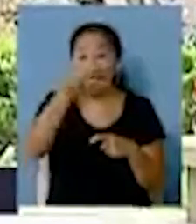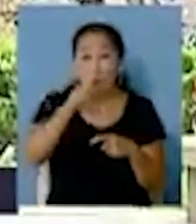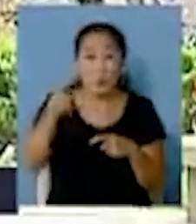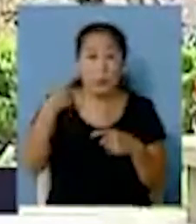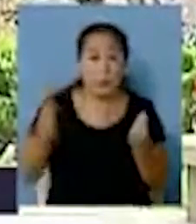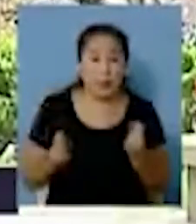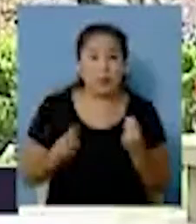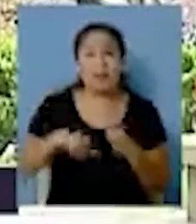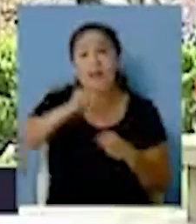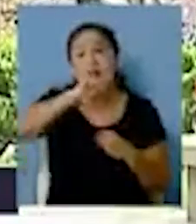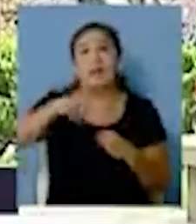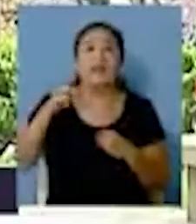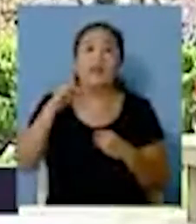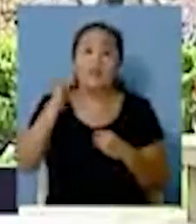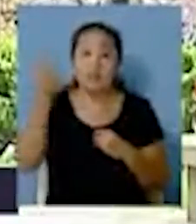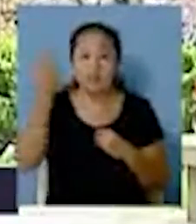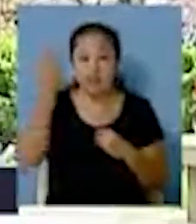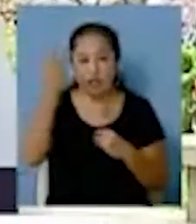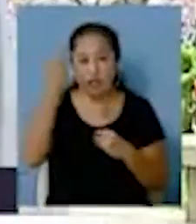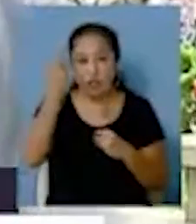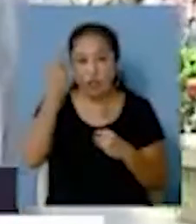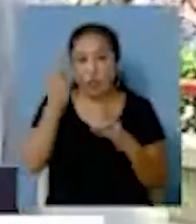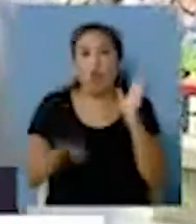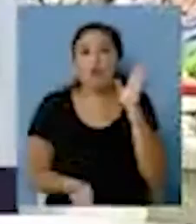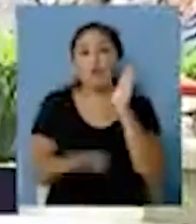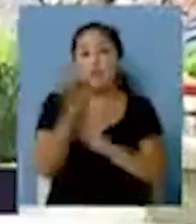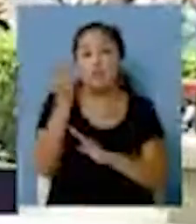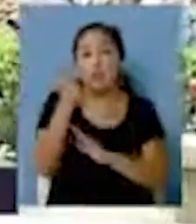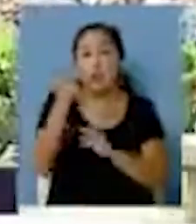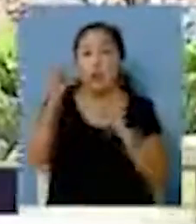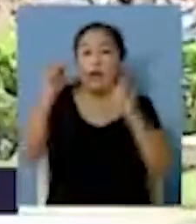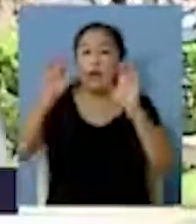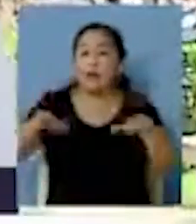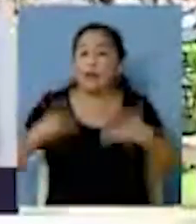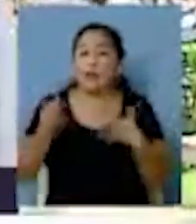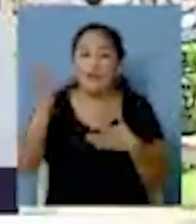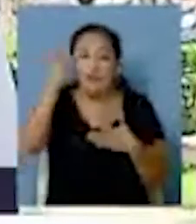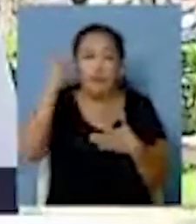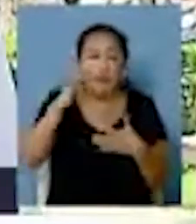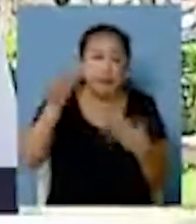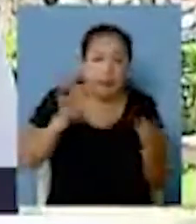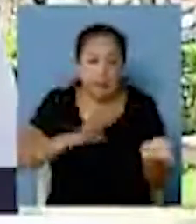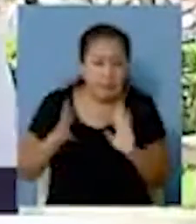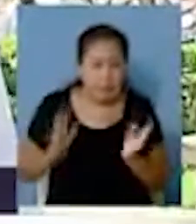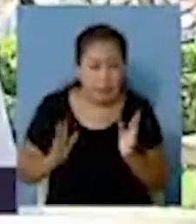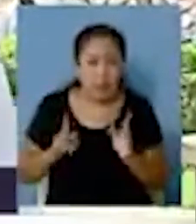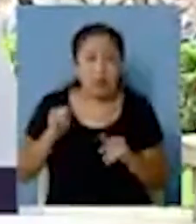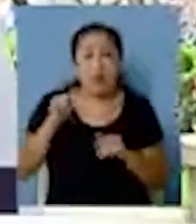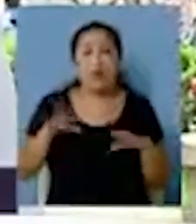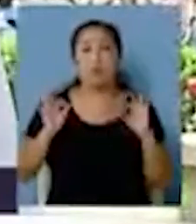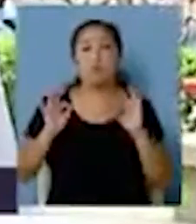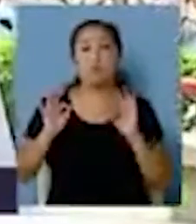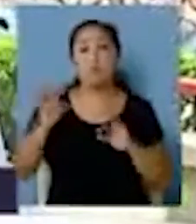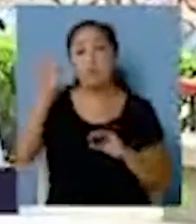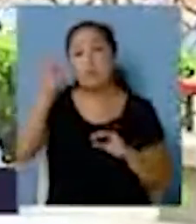va a estar impactando el día 18 el aumento, digamos, en Nación, así que a los 30 días se han cumplido,